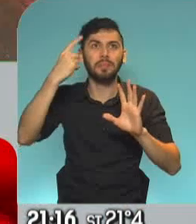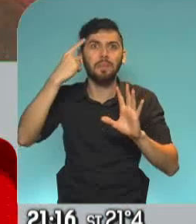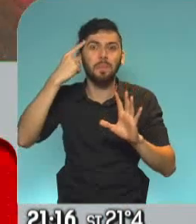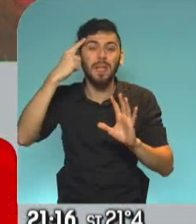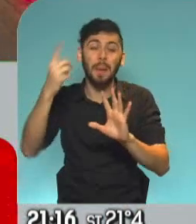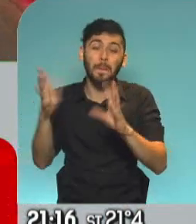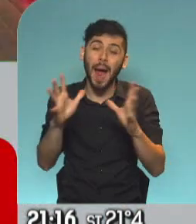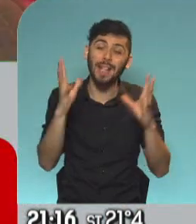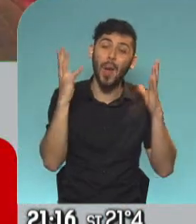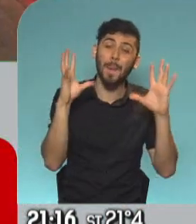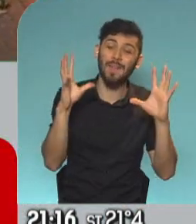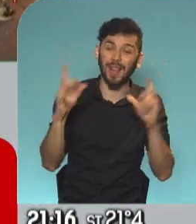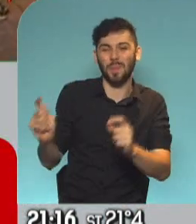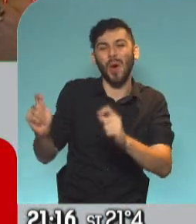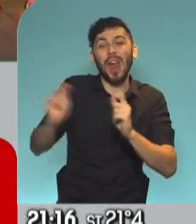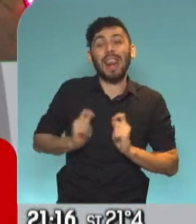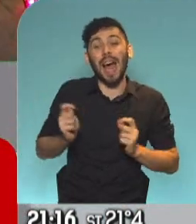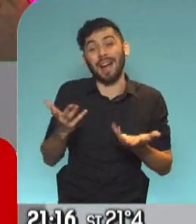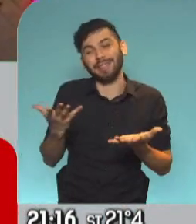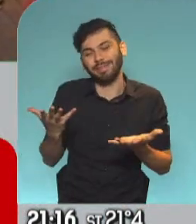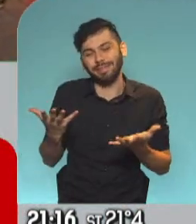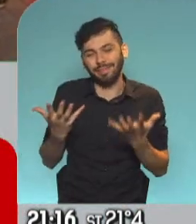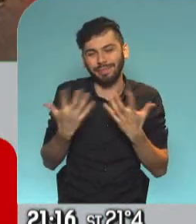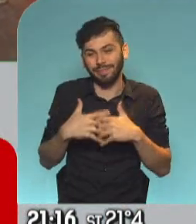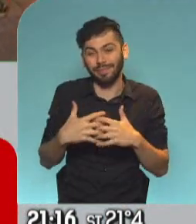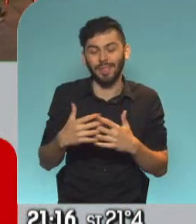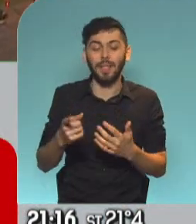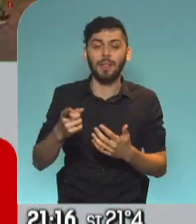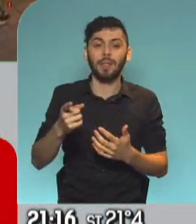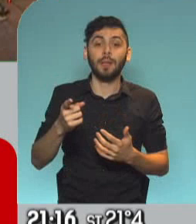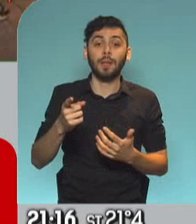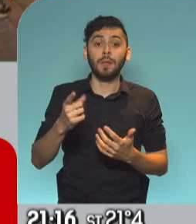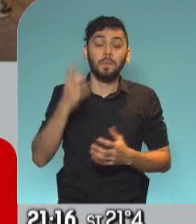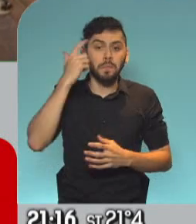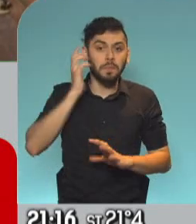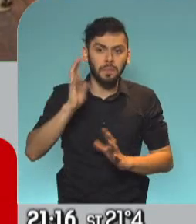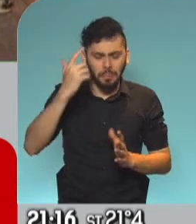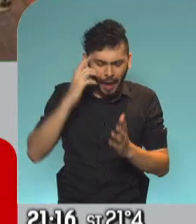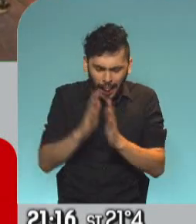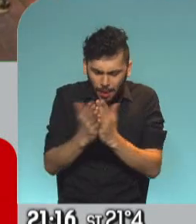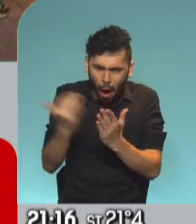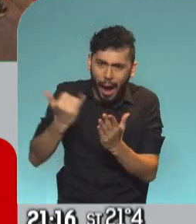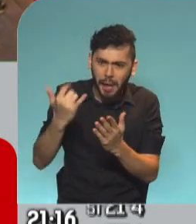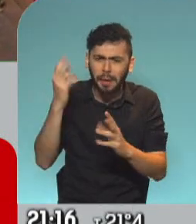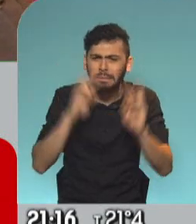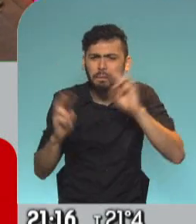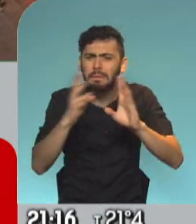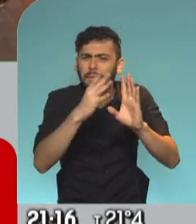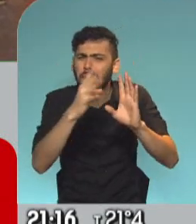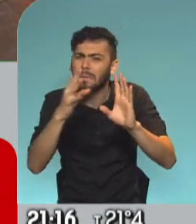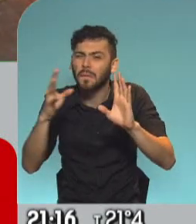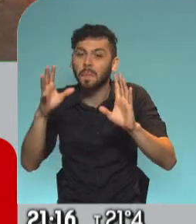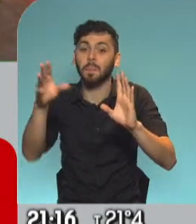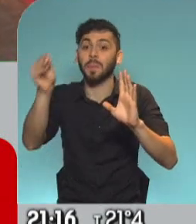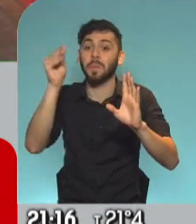parecido a ella, porque si no, no me lo hubiera inculcado. Y la verdad que nada, dije, ¿tendré ese librito? Lo busqué y estaba ahí esperándome, lo